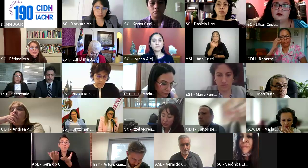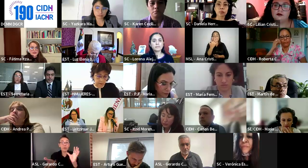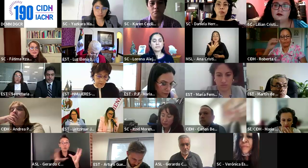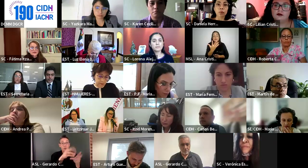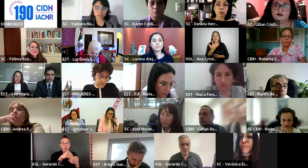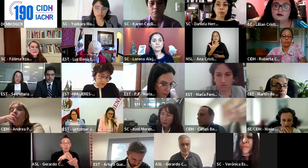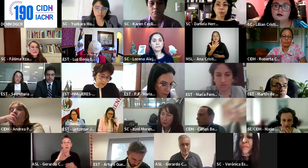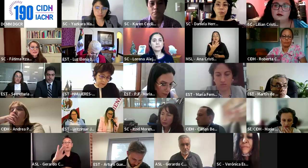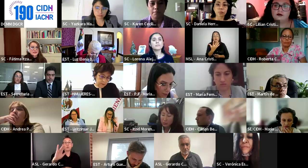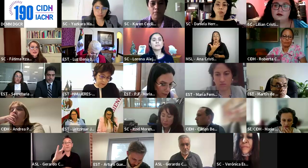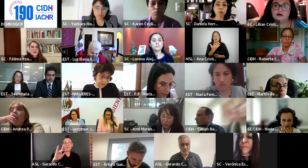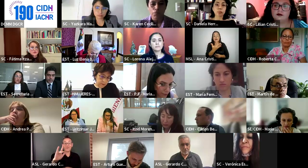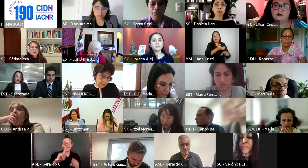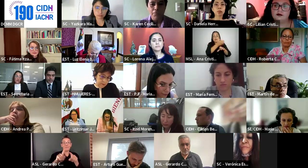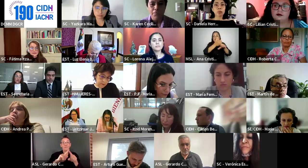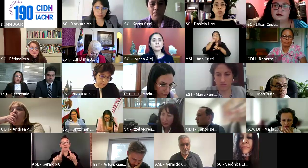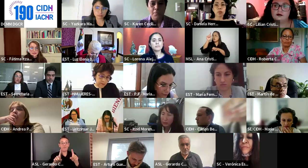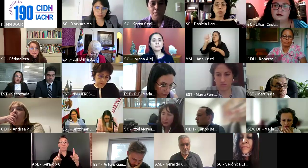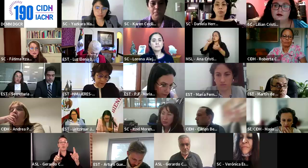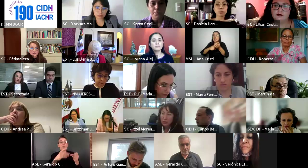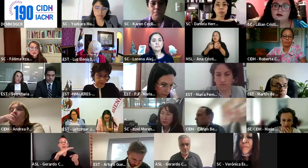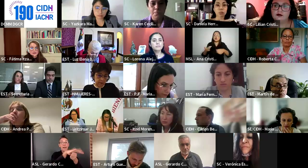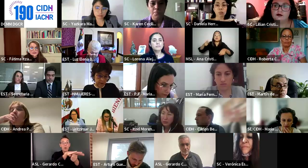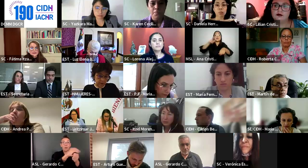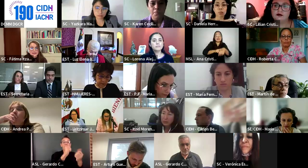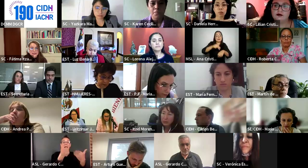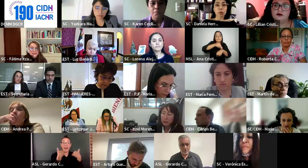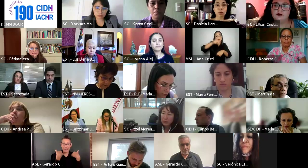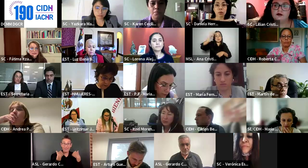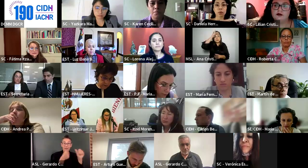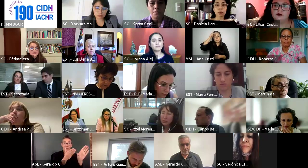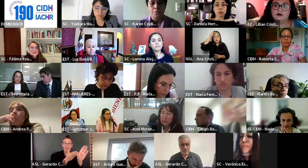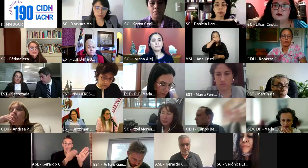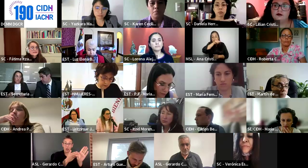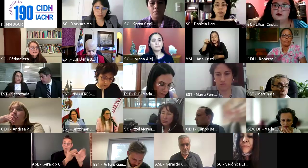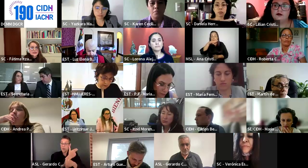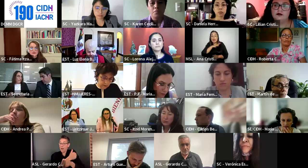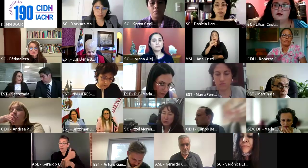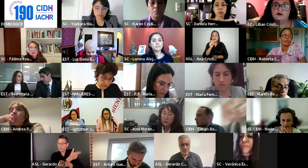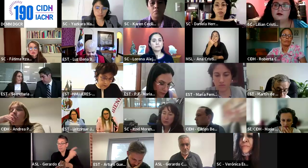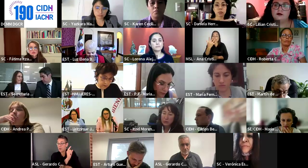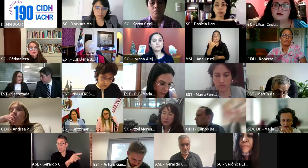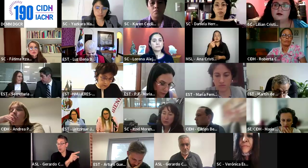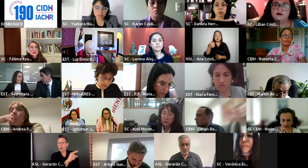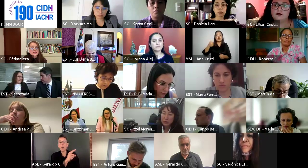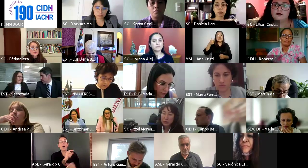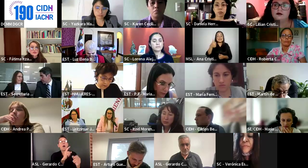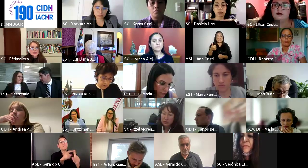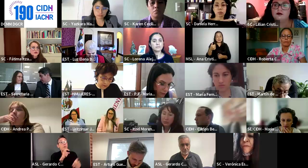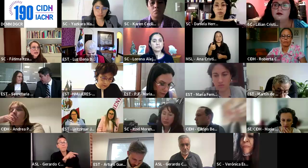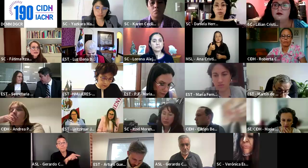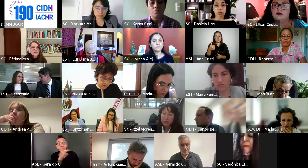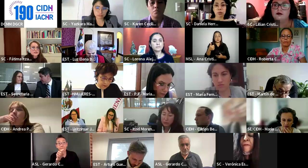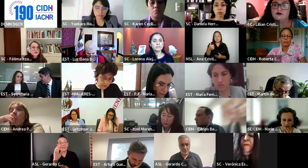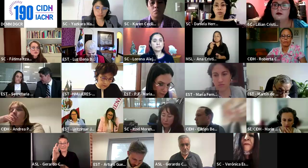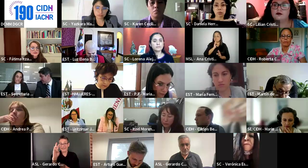entidades federativas que tienen algún hospital psiquiátrico, de estas, 6 estados no